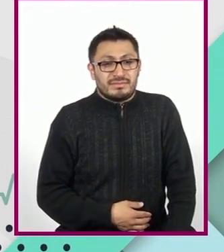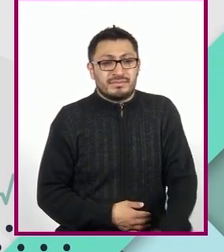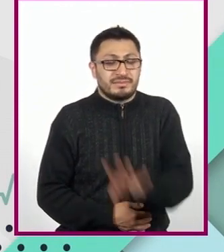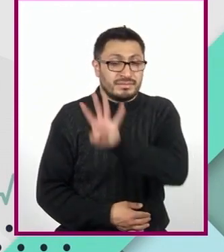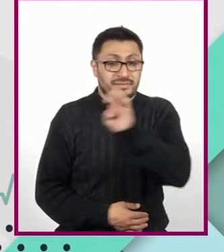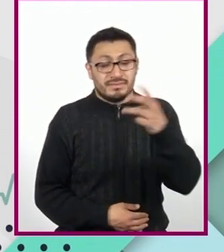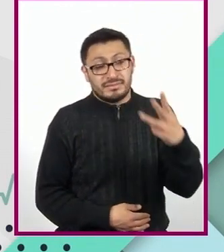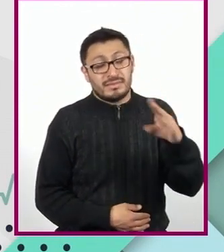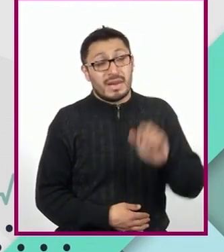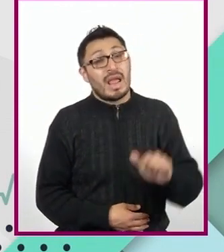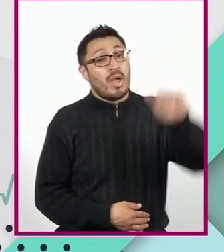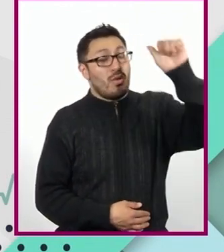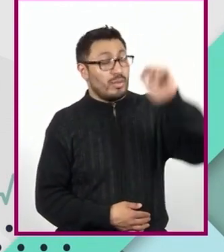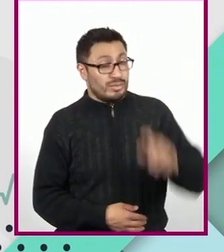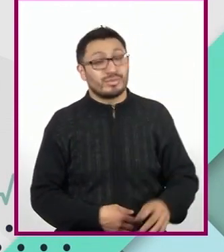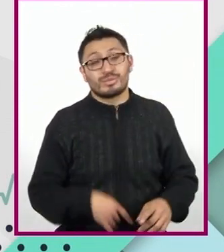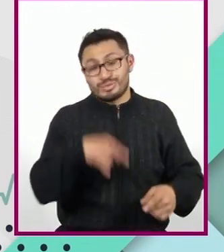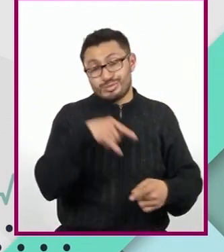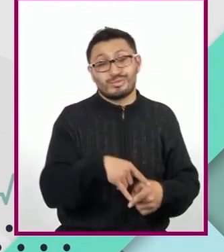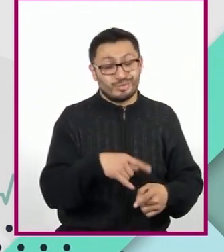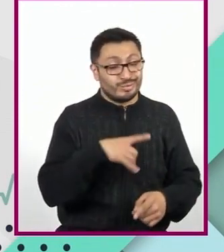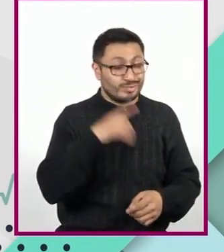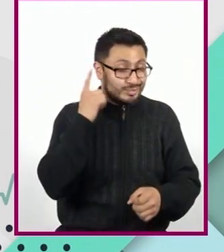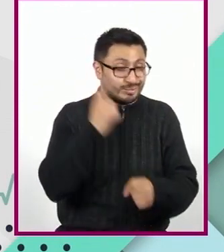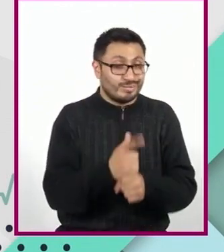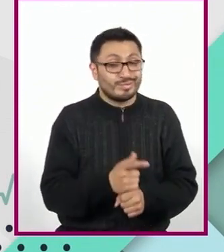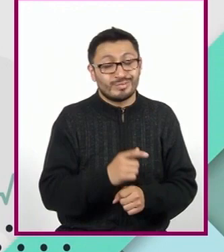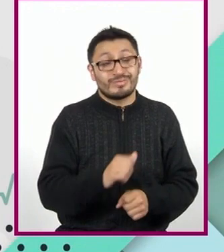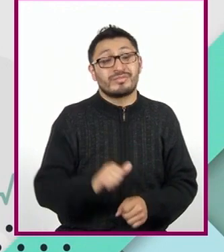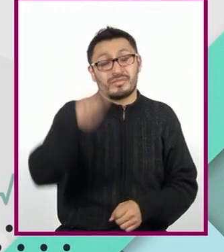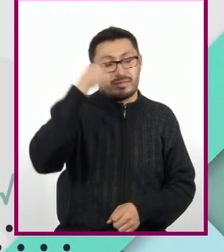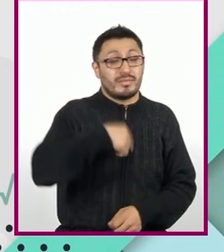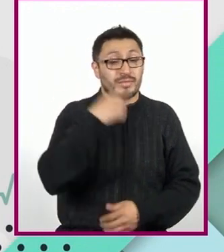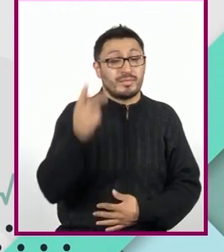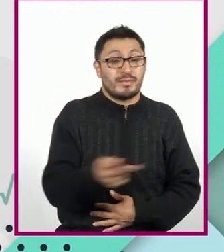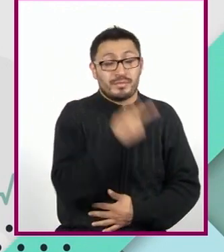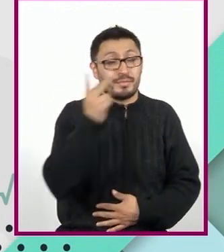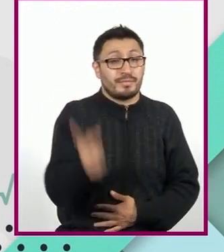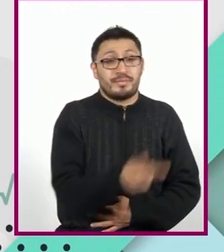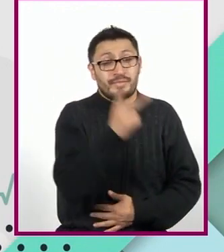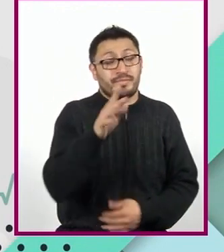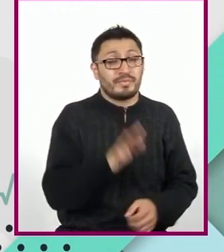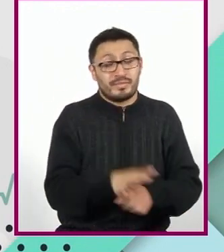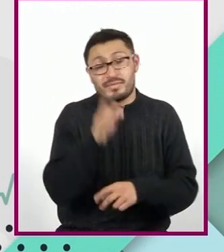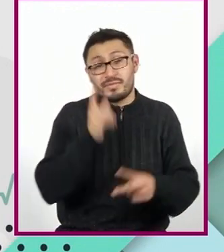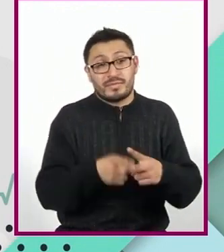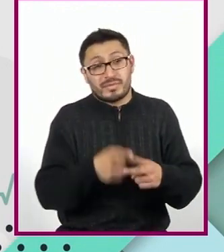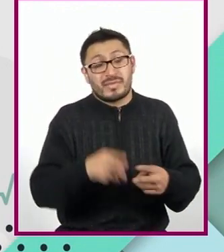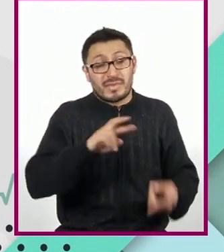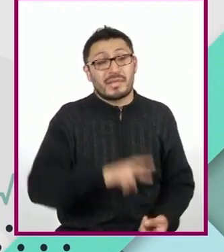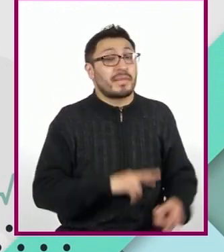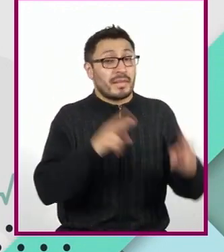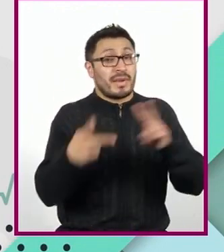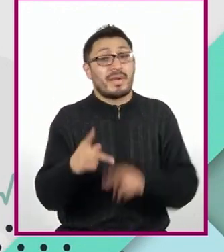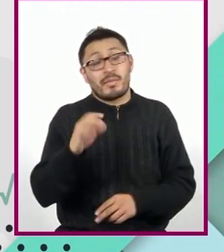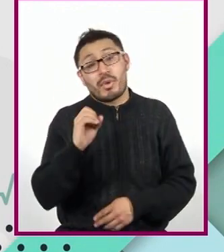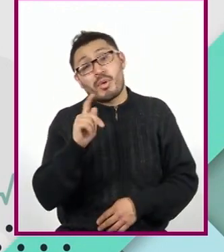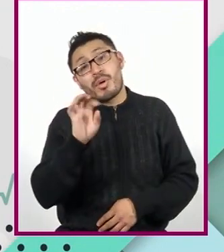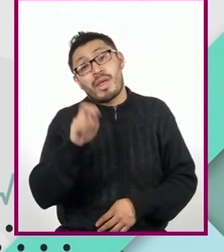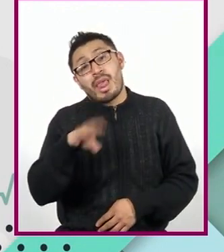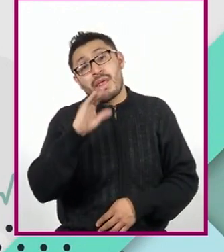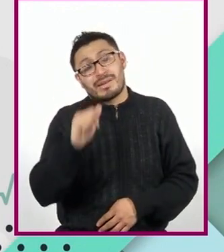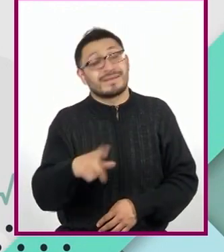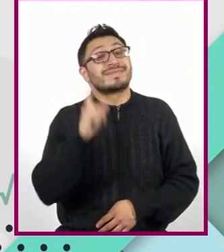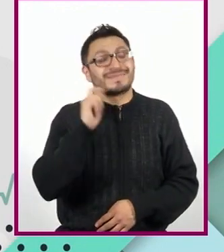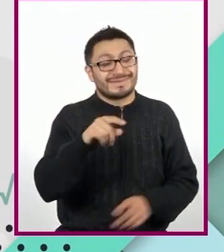403 es la altura al cuadrado. Obtengamos la altura. Les hago una pregunta. ¿Cuál es la operación inversa de la potencia? ¡Exacto! La